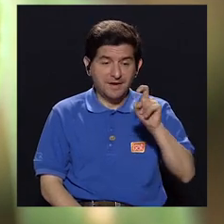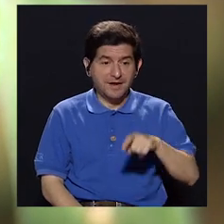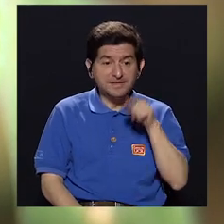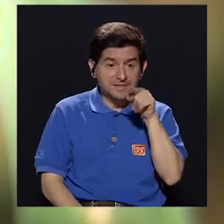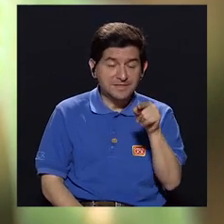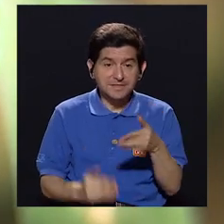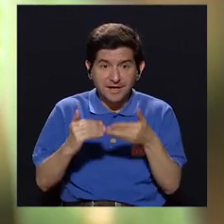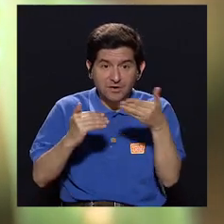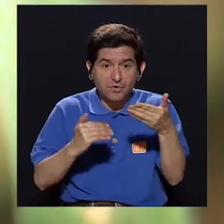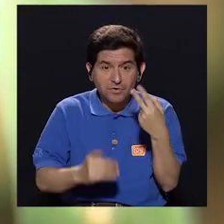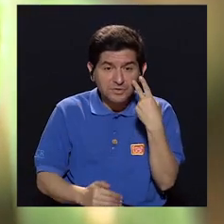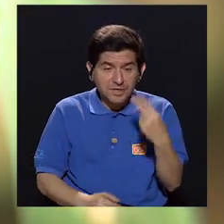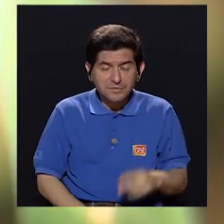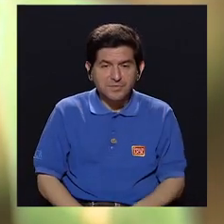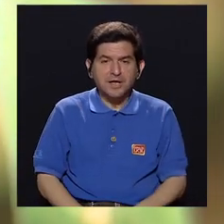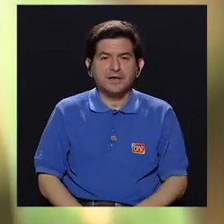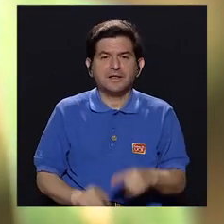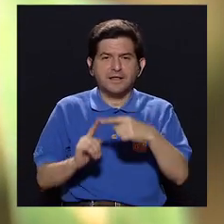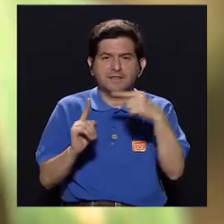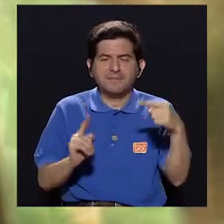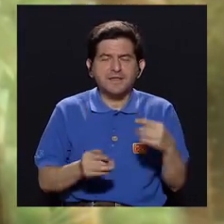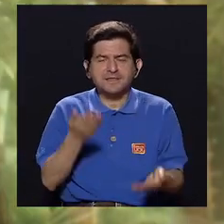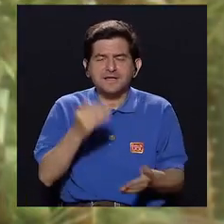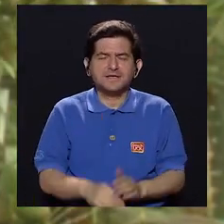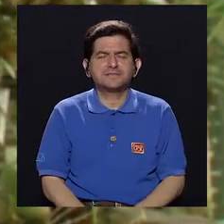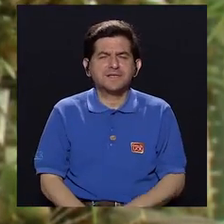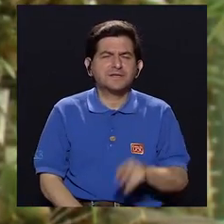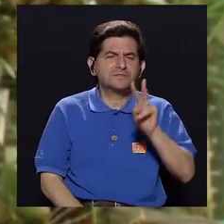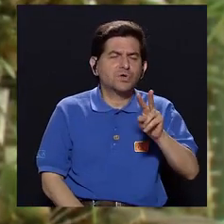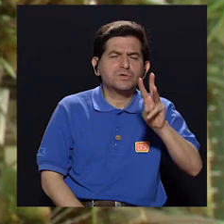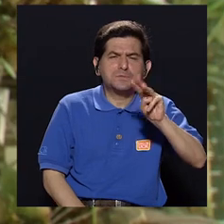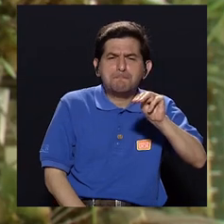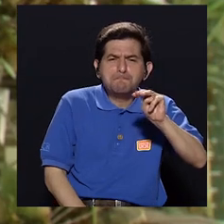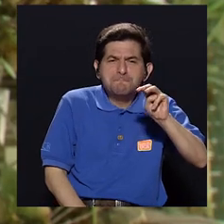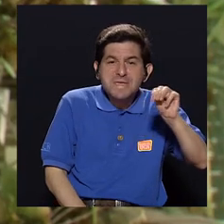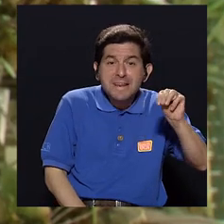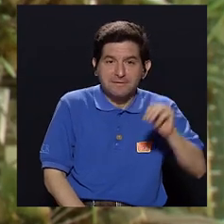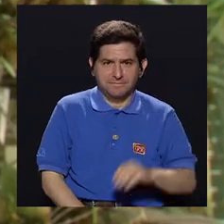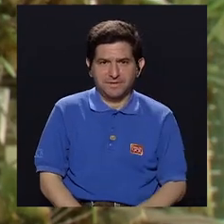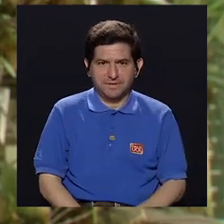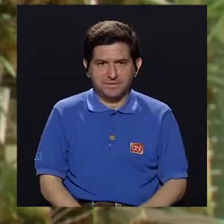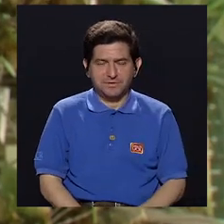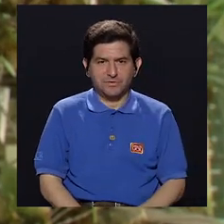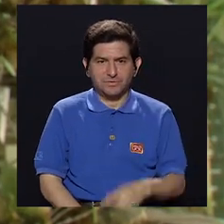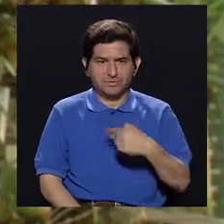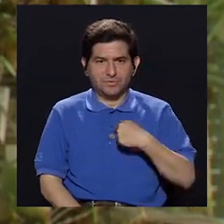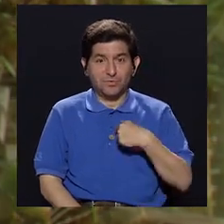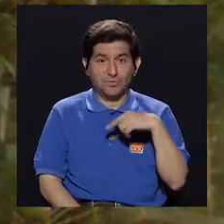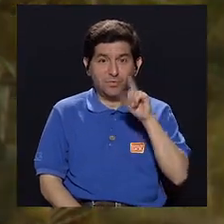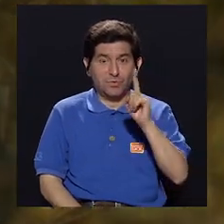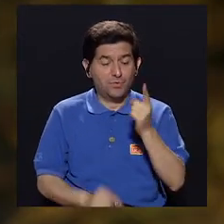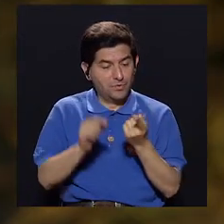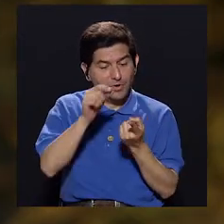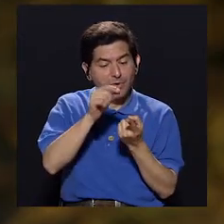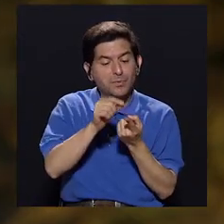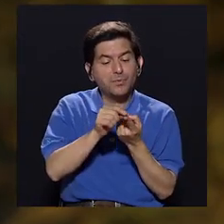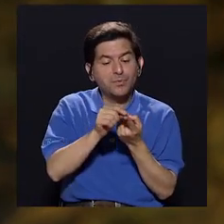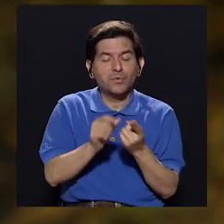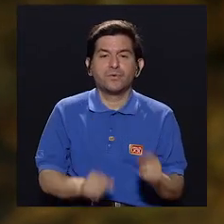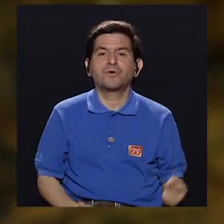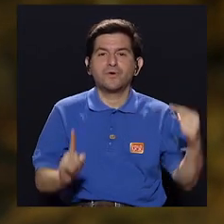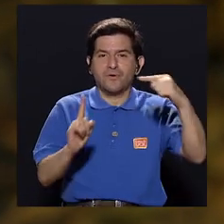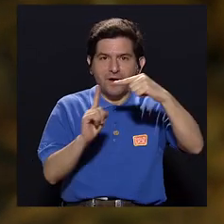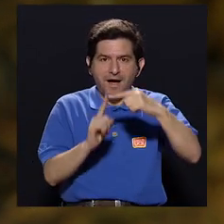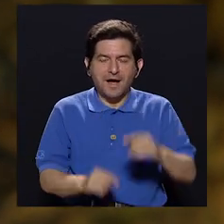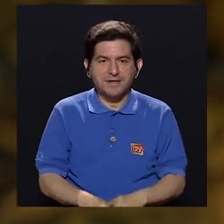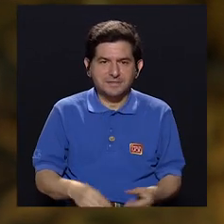aparatos cierto hay orquídeas que van desde un par de milímetros e O sea que le caben a uno en un dedo hasta orquídeas